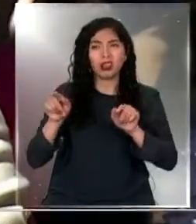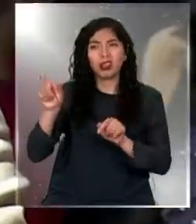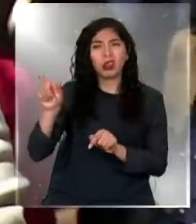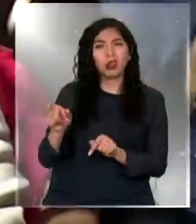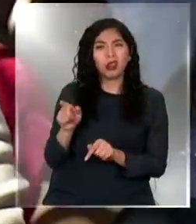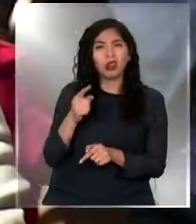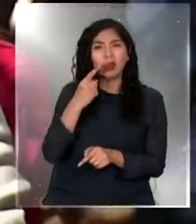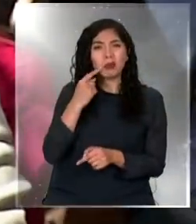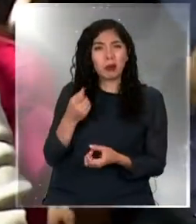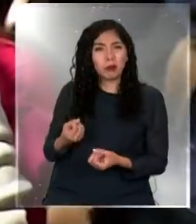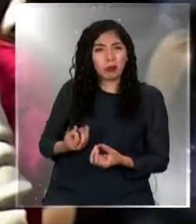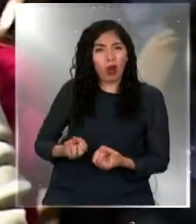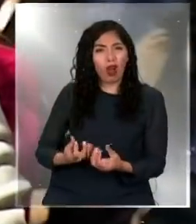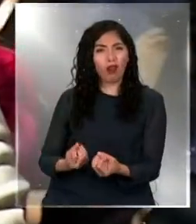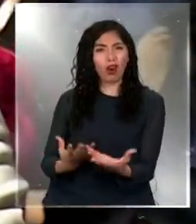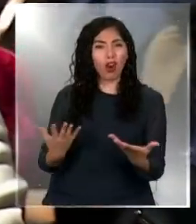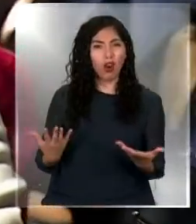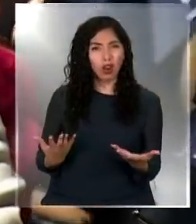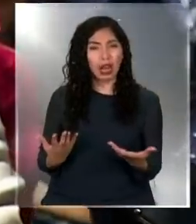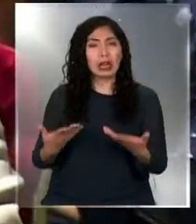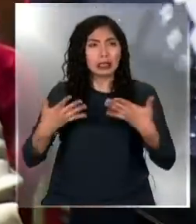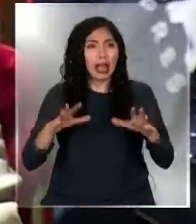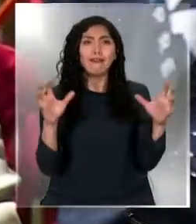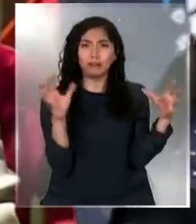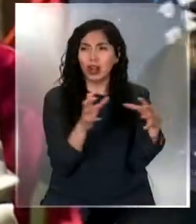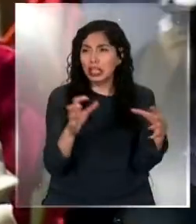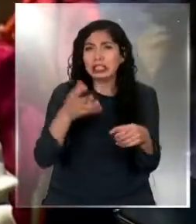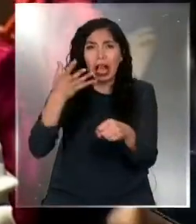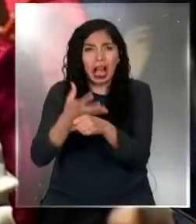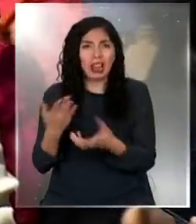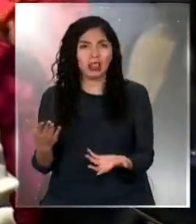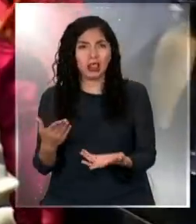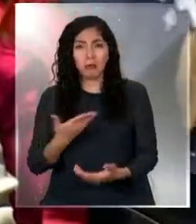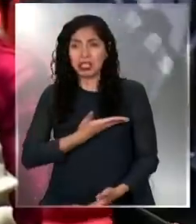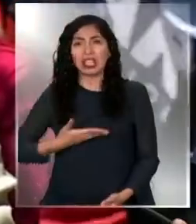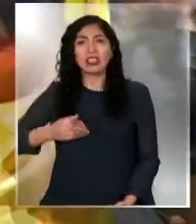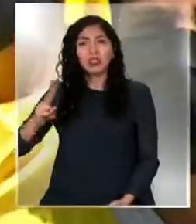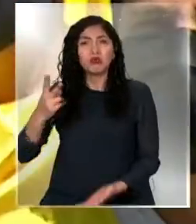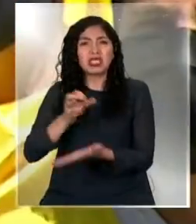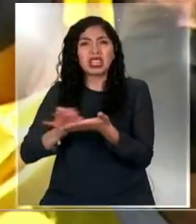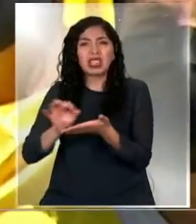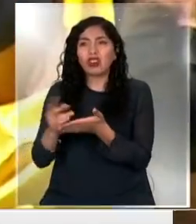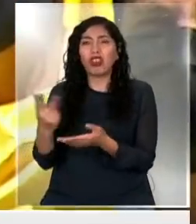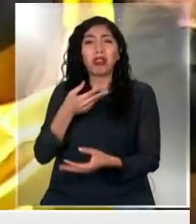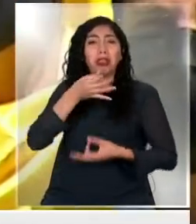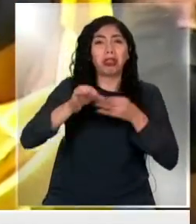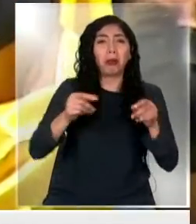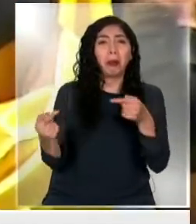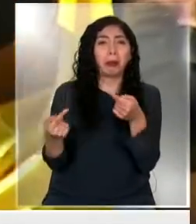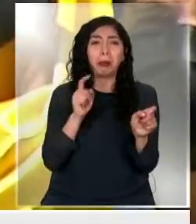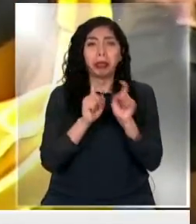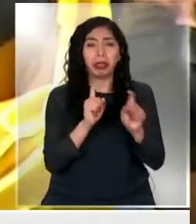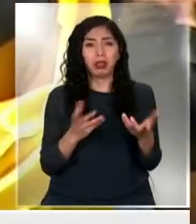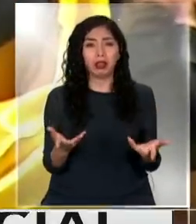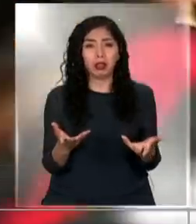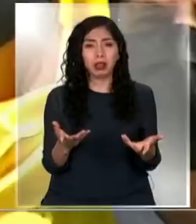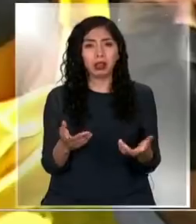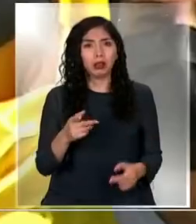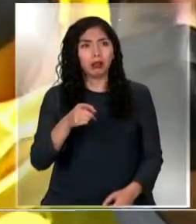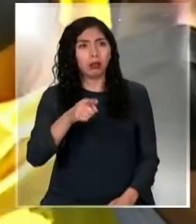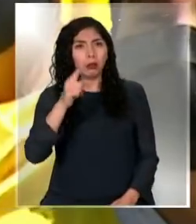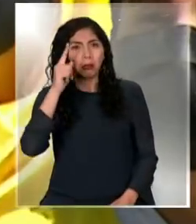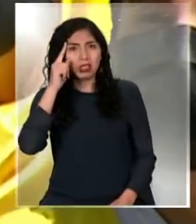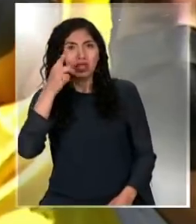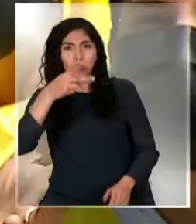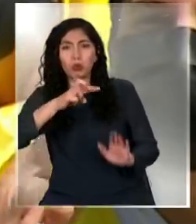Ya tenemos mucha violencia para que el presidente y su subsecretario intervengan electoralmente. ¿Y les parece intervencionismo que se hable de sus proyectos